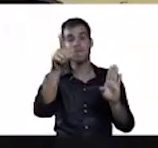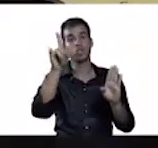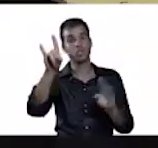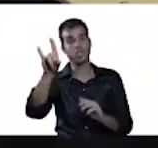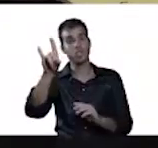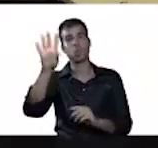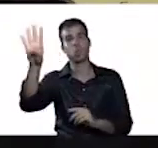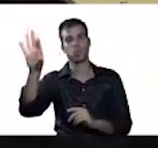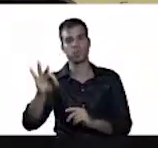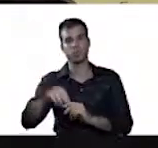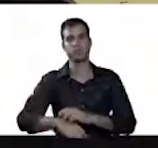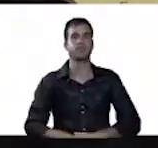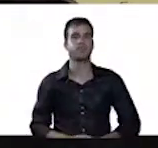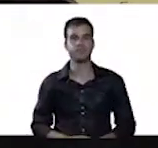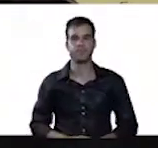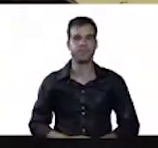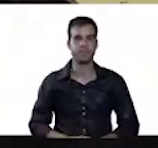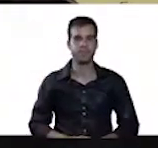1935 y